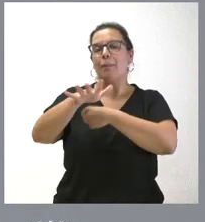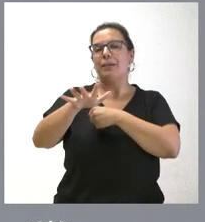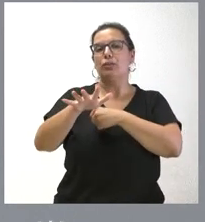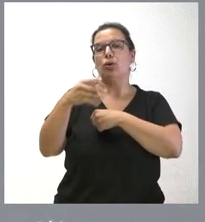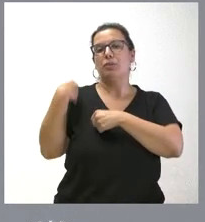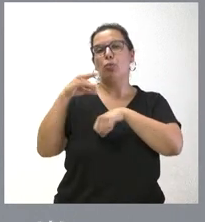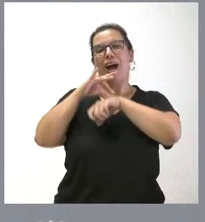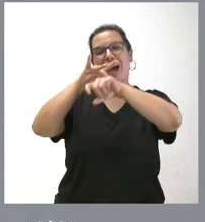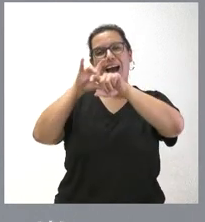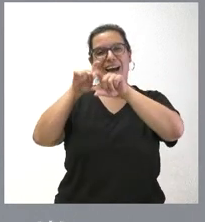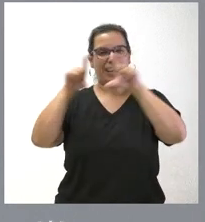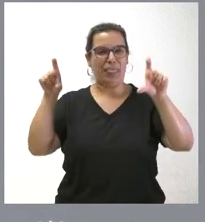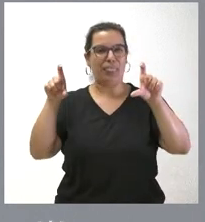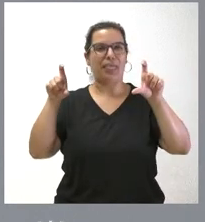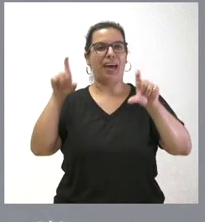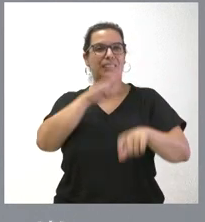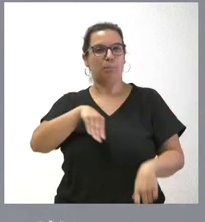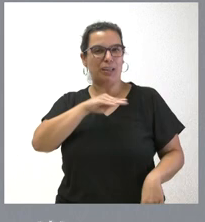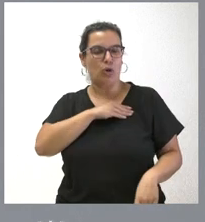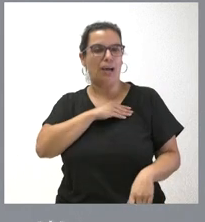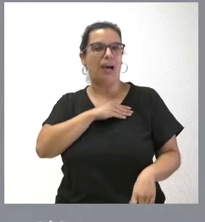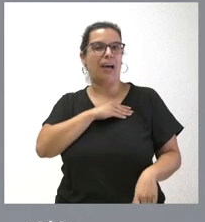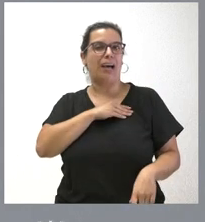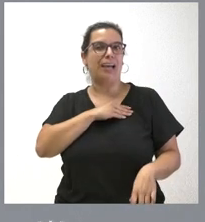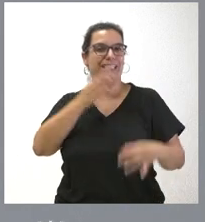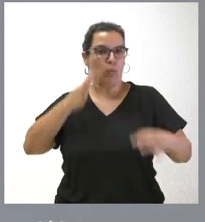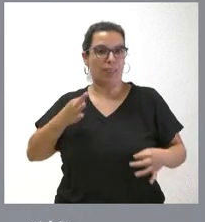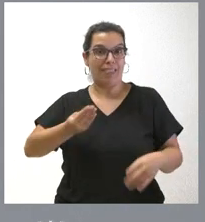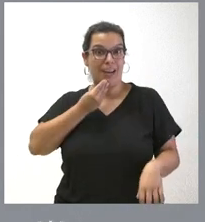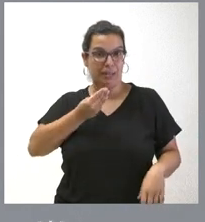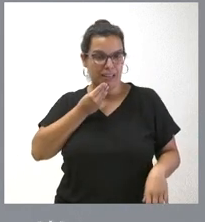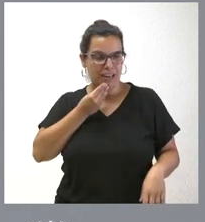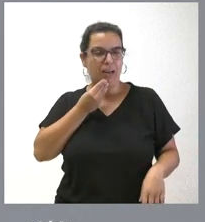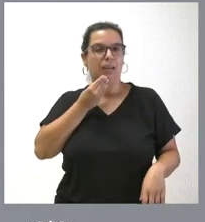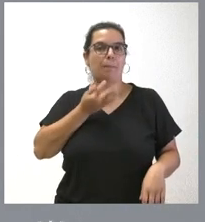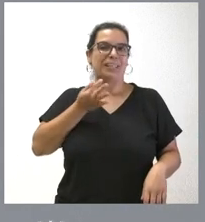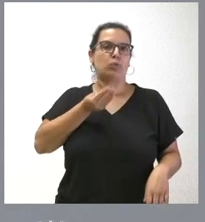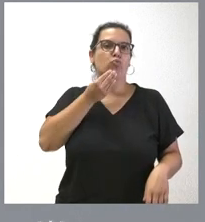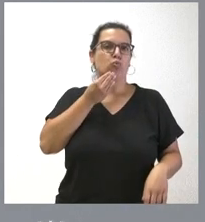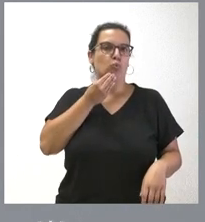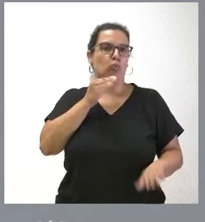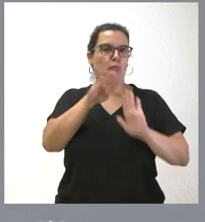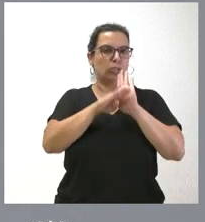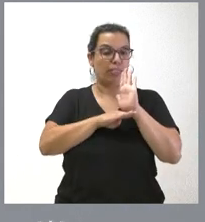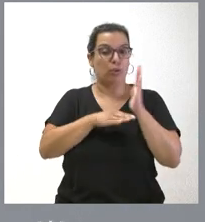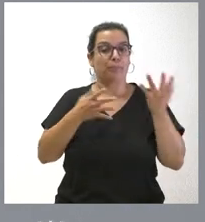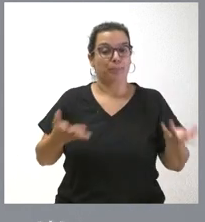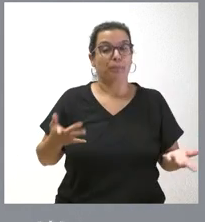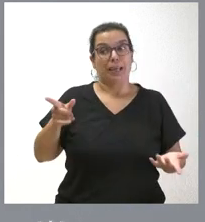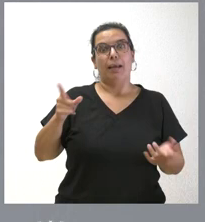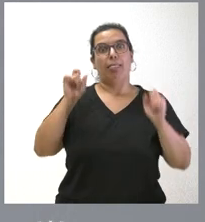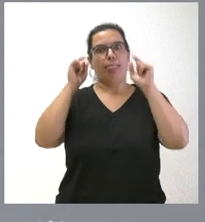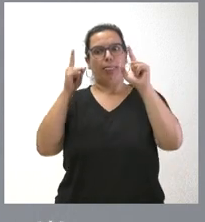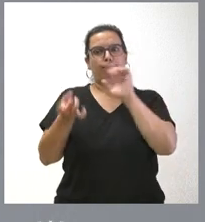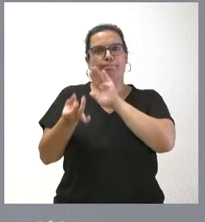esta agencia española de seguridad alimentaria y nutrición que lógicamente ha identificado este